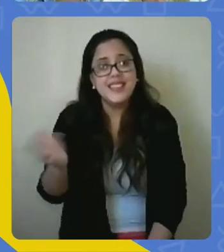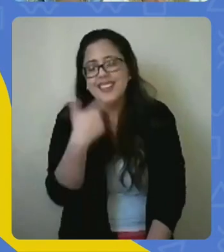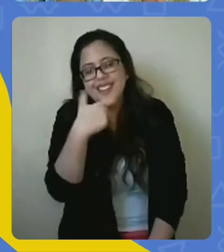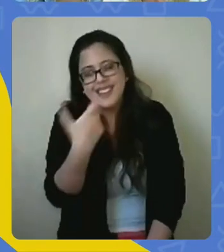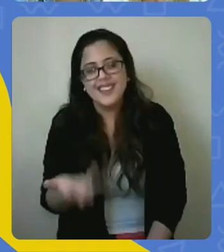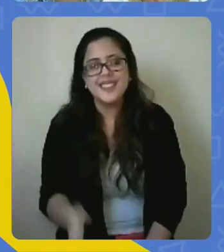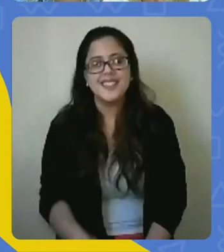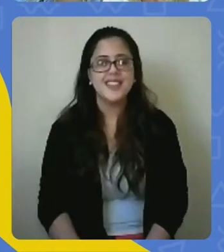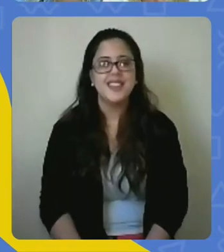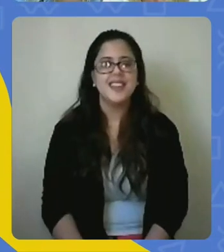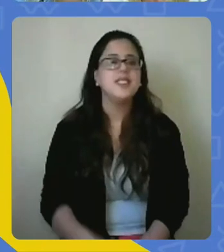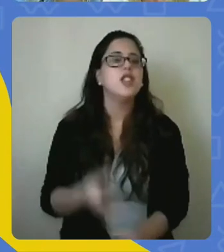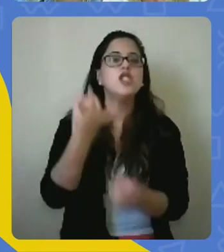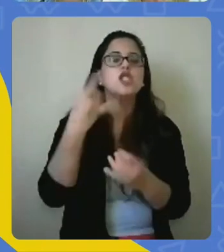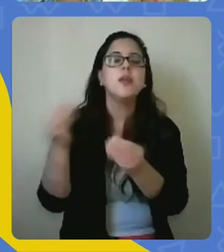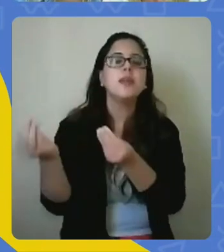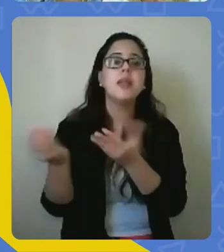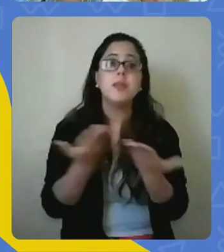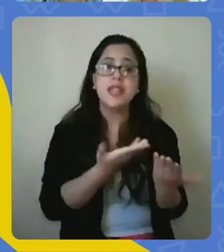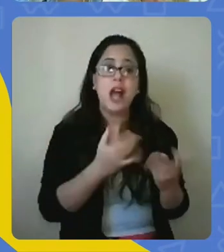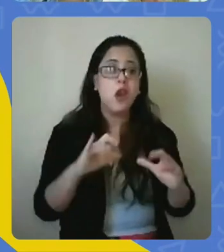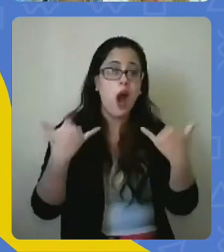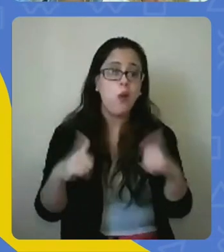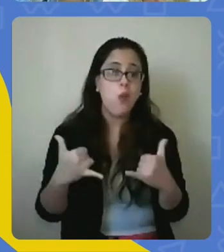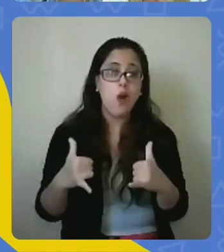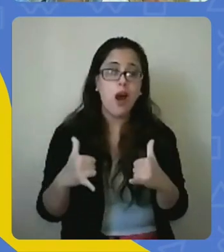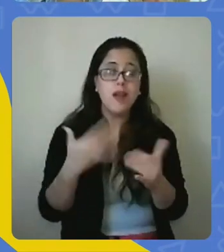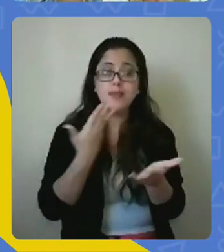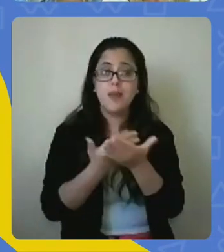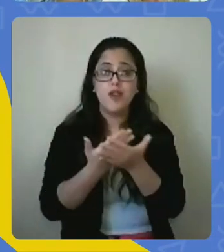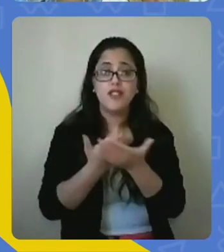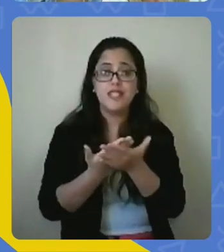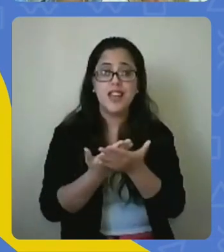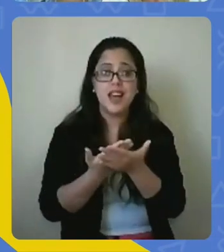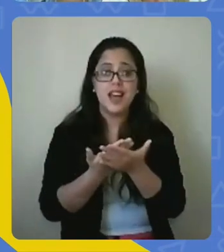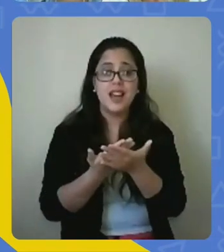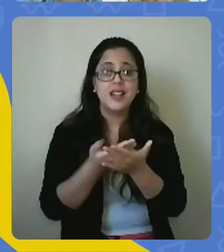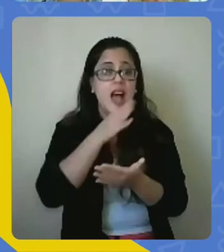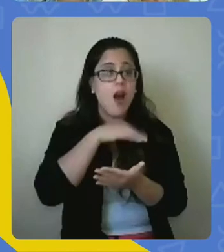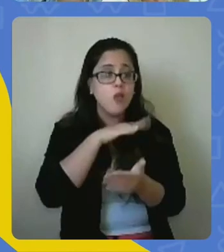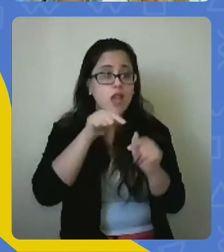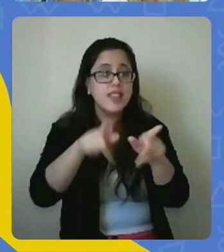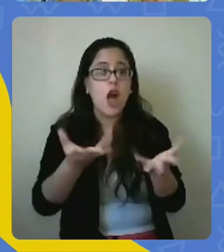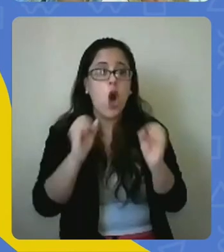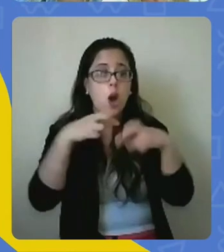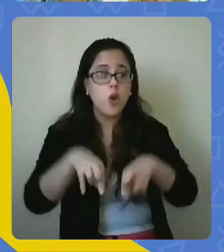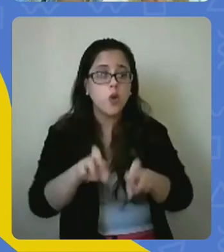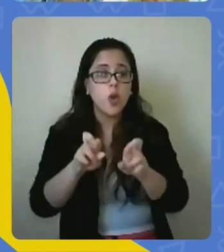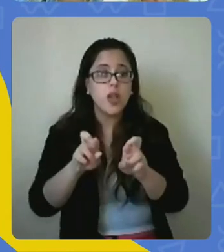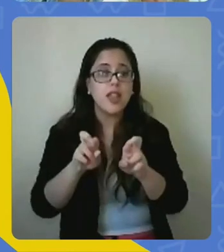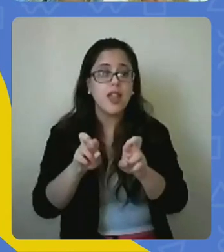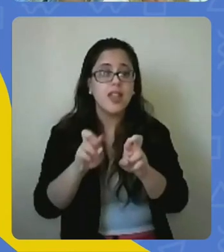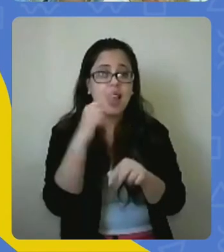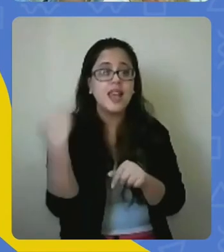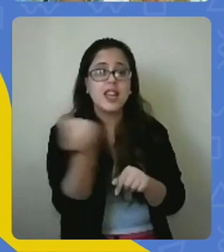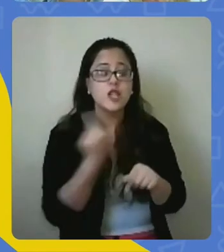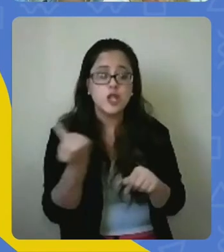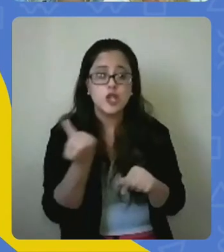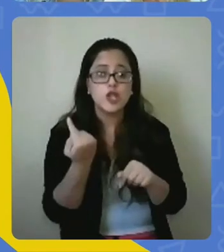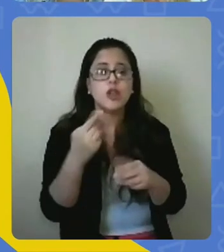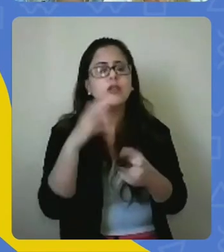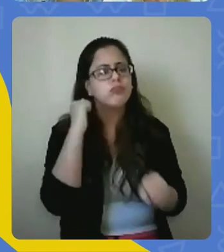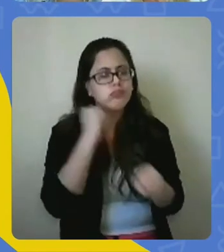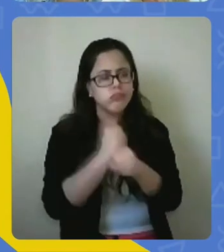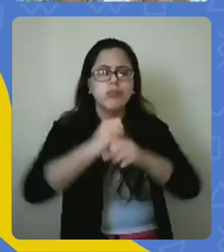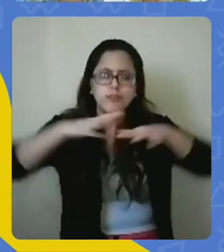Bueno, solo invitarlos a jugar, a aprovechar, a como a ocupar esta oportunidad que estamos, nosotros hemos trabajado harto y lo